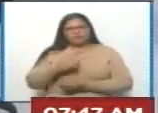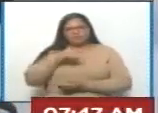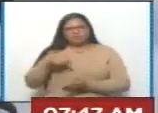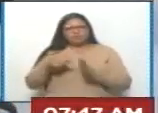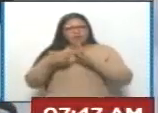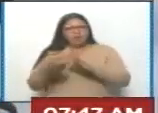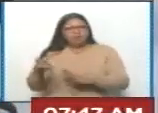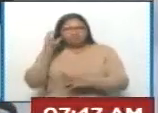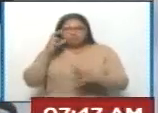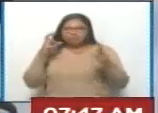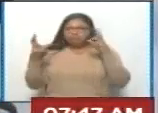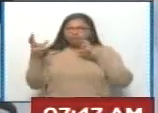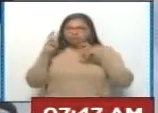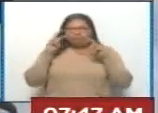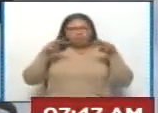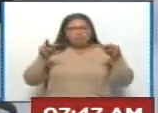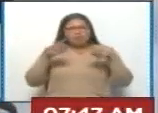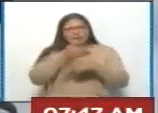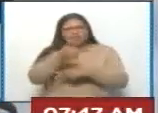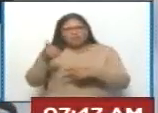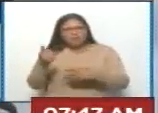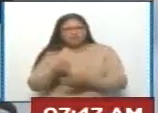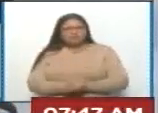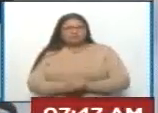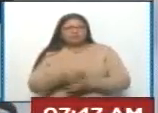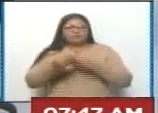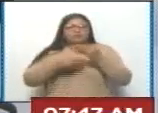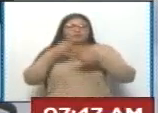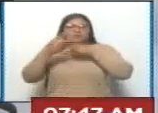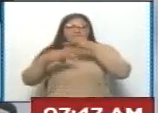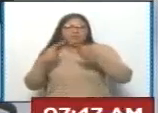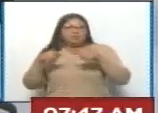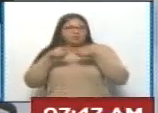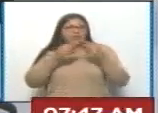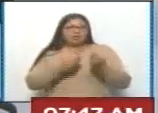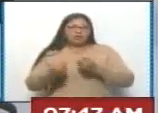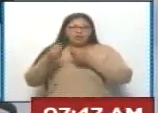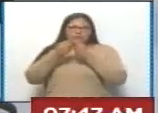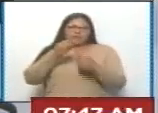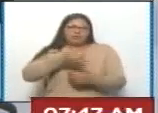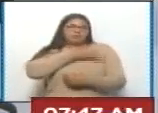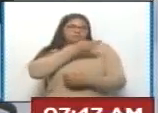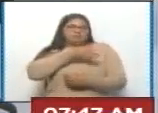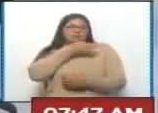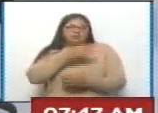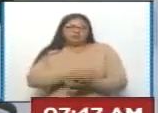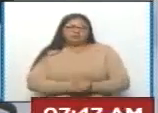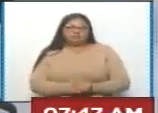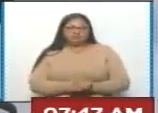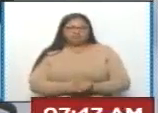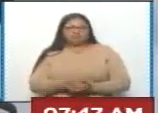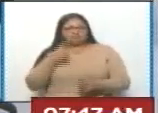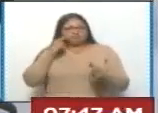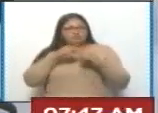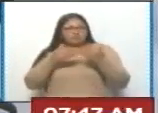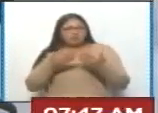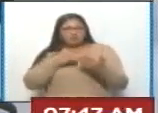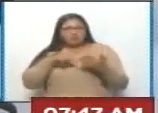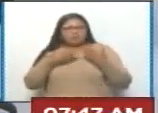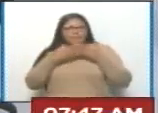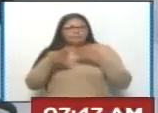todos y elaborar una política económica, social, una estrategia que nos